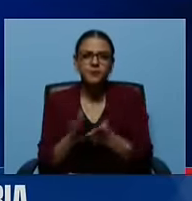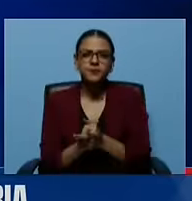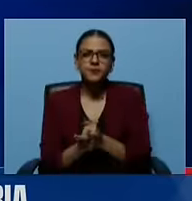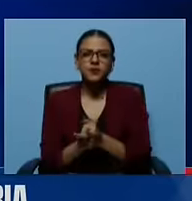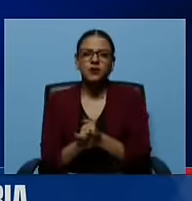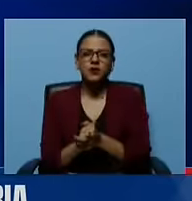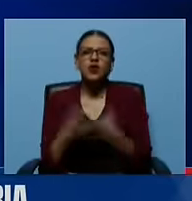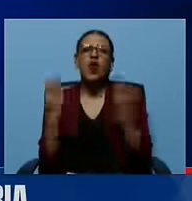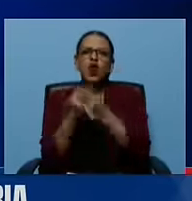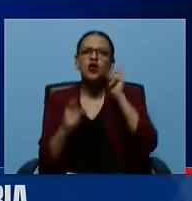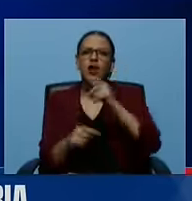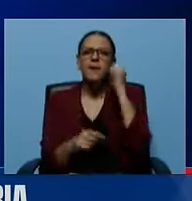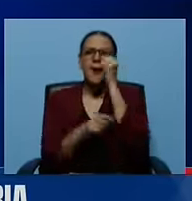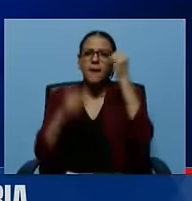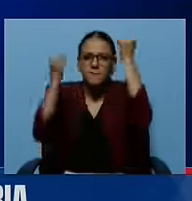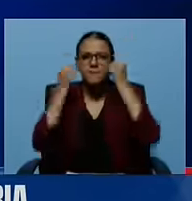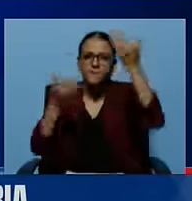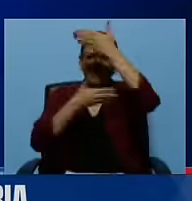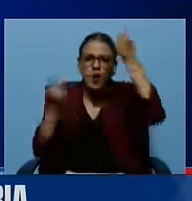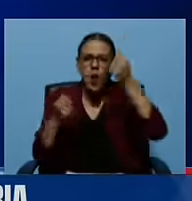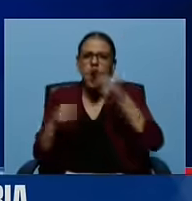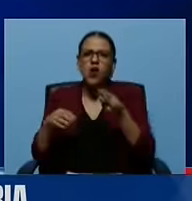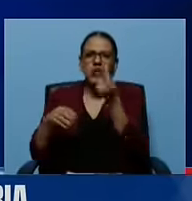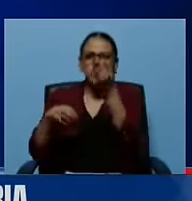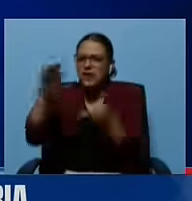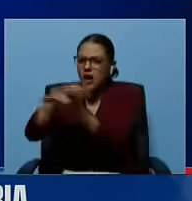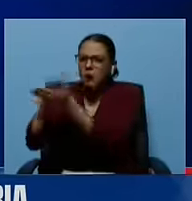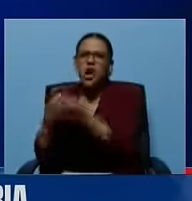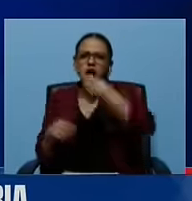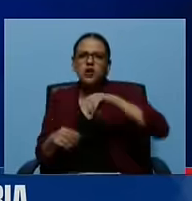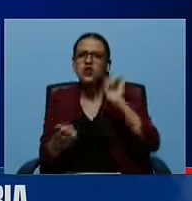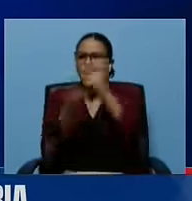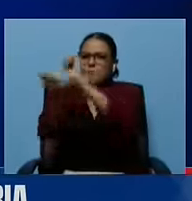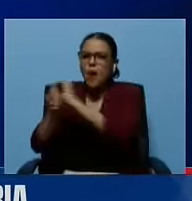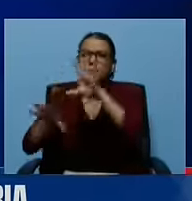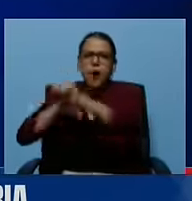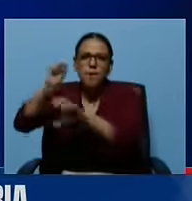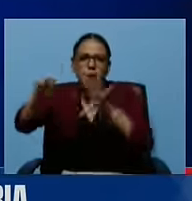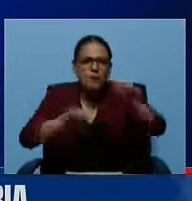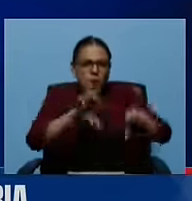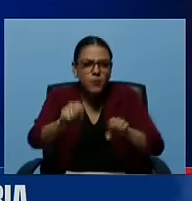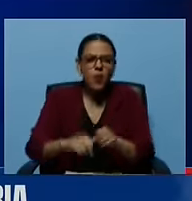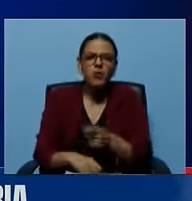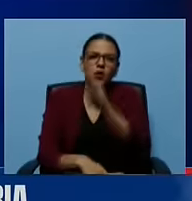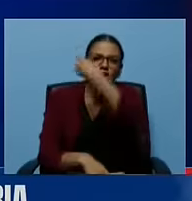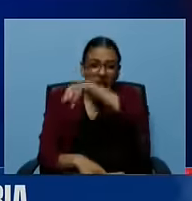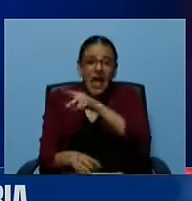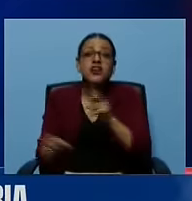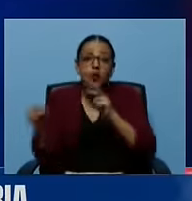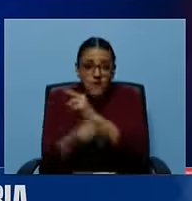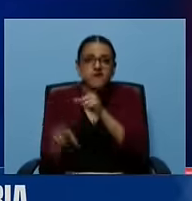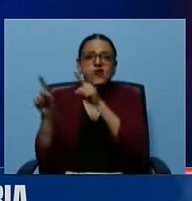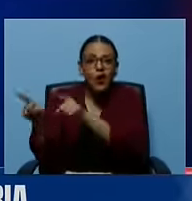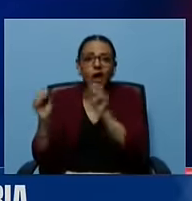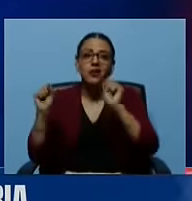con los mercenarios y sicarios que hemos capturado. Ellos son la violencia.